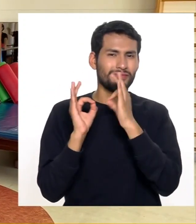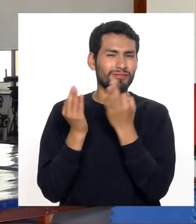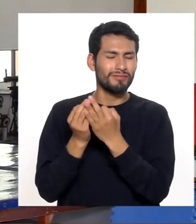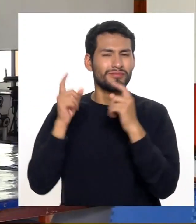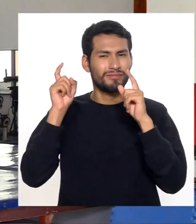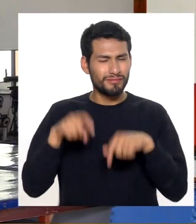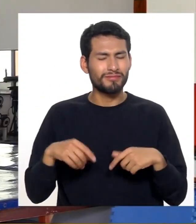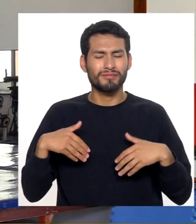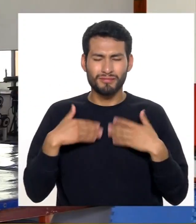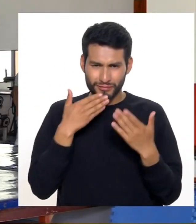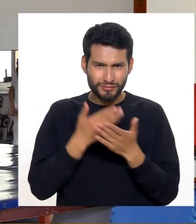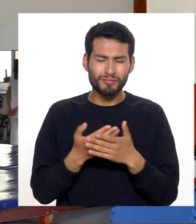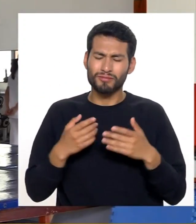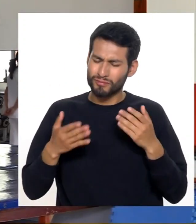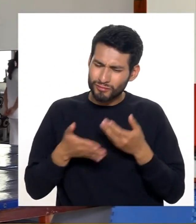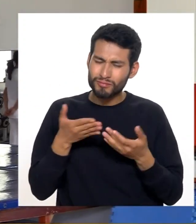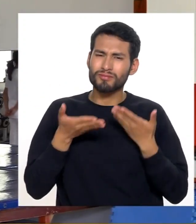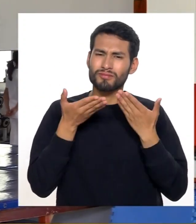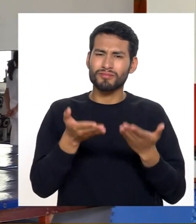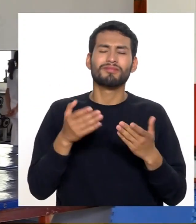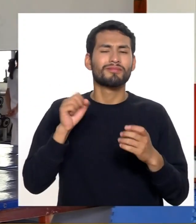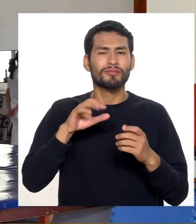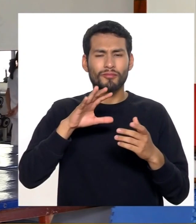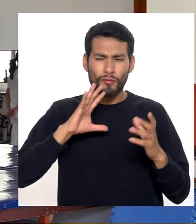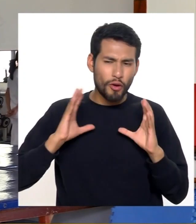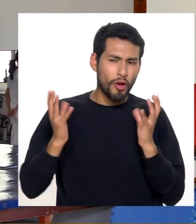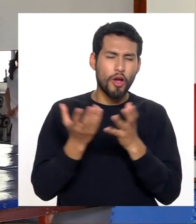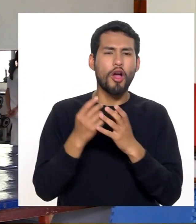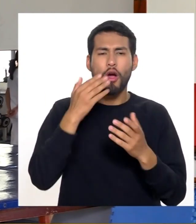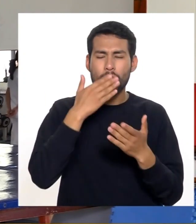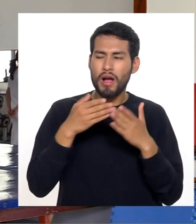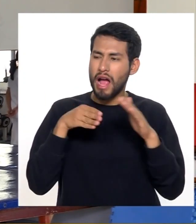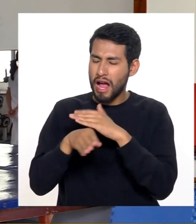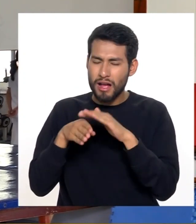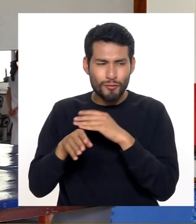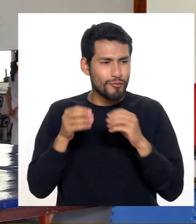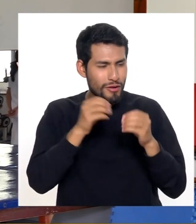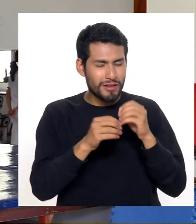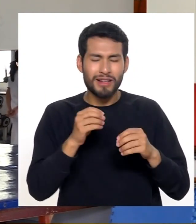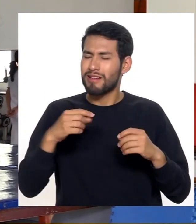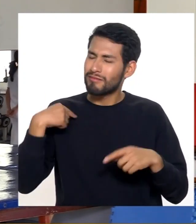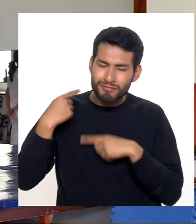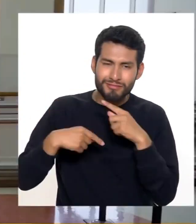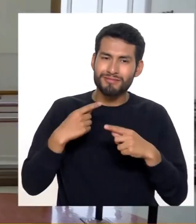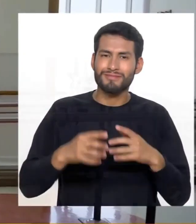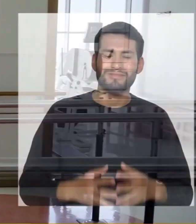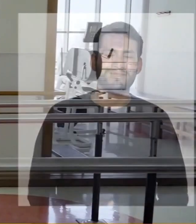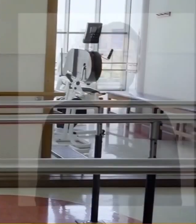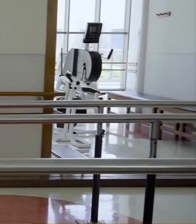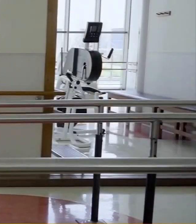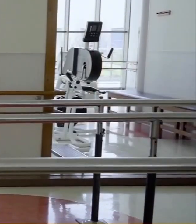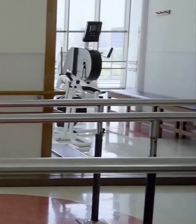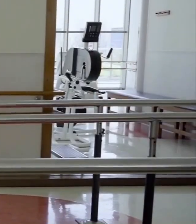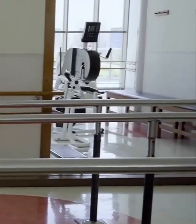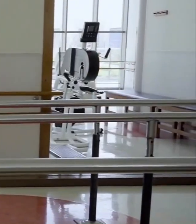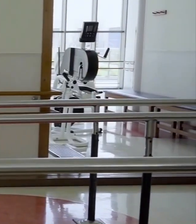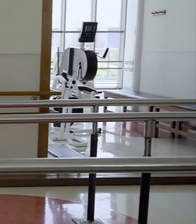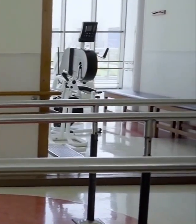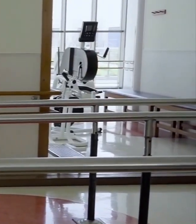deben impulsar que se vaya facilitando y hacer los entornos más accesibles siempre y cada día.